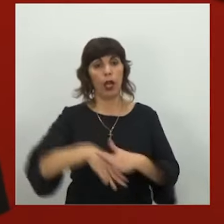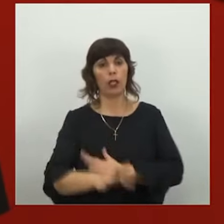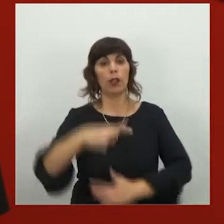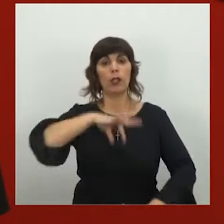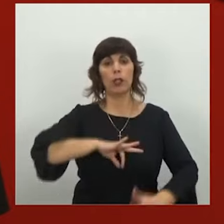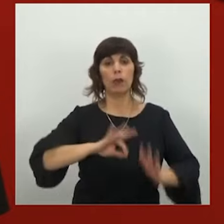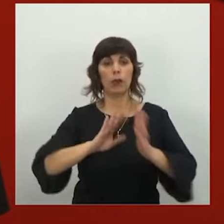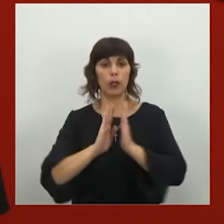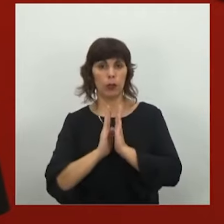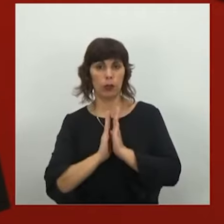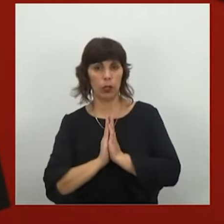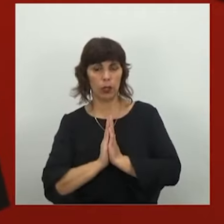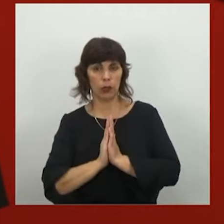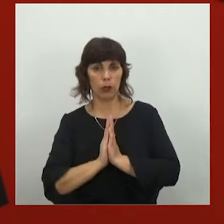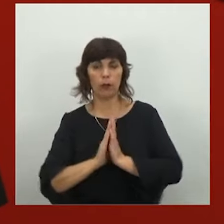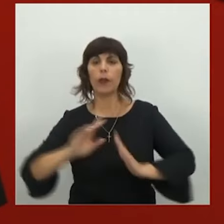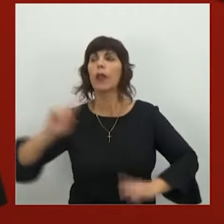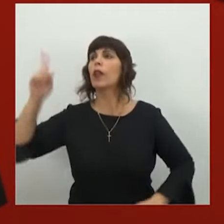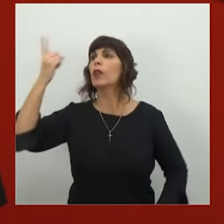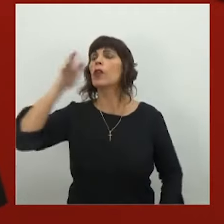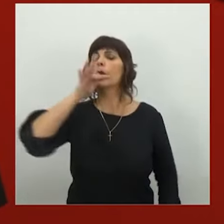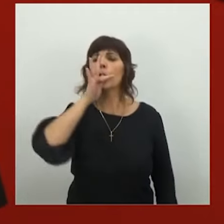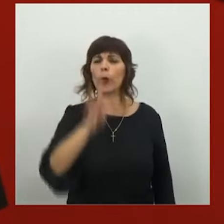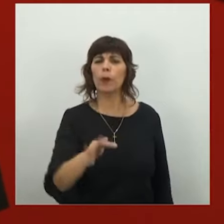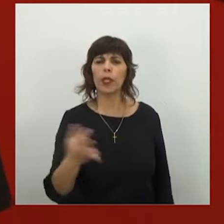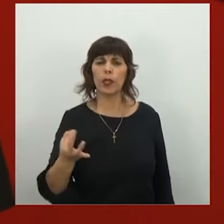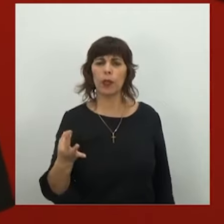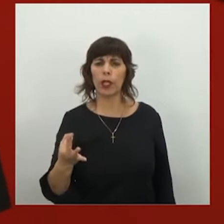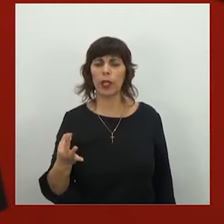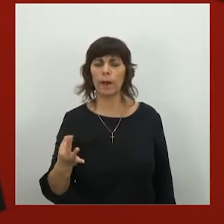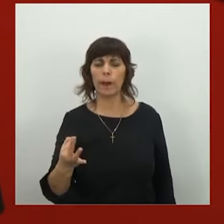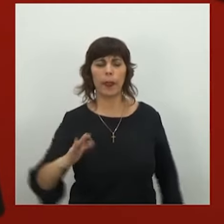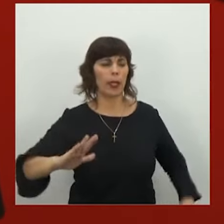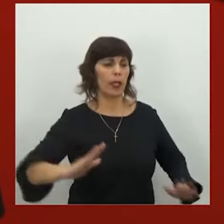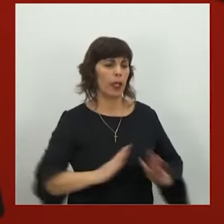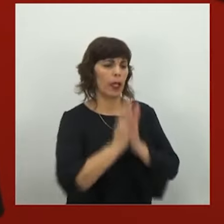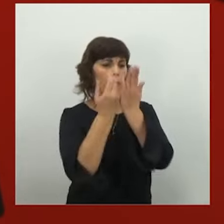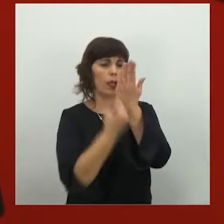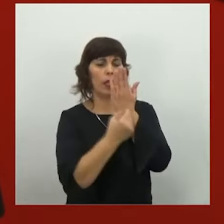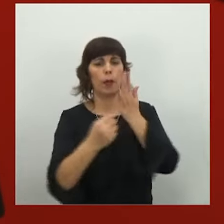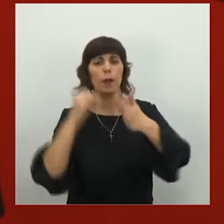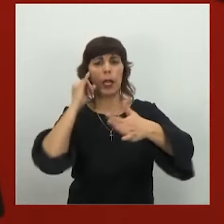Santo. Dios ha prometido en el profeta Isaías,